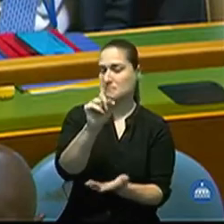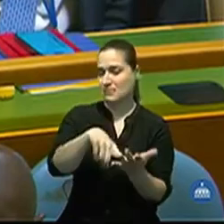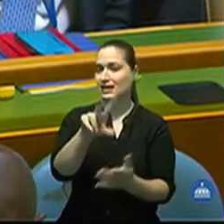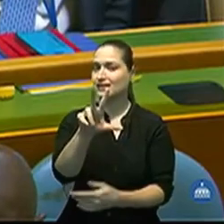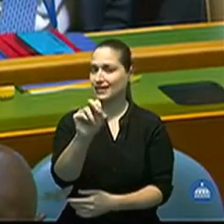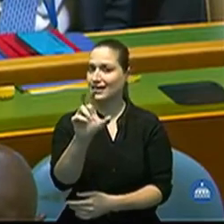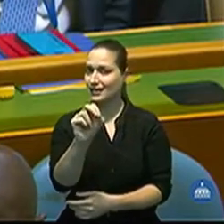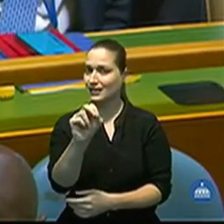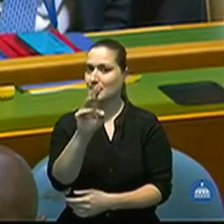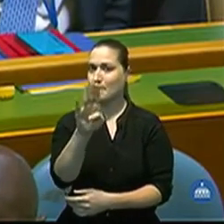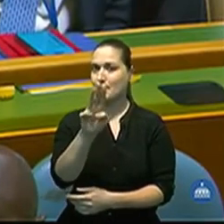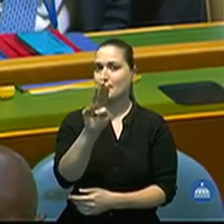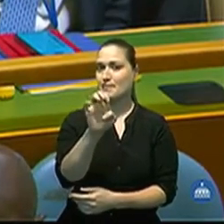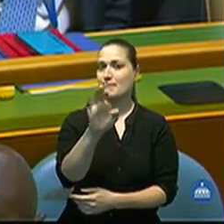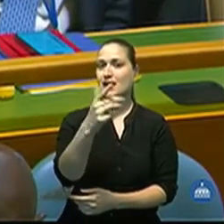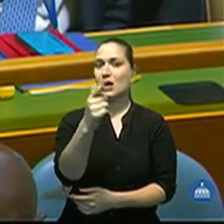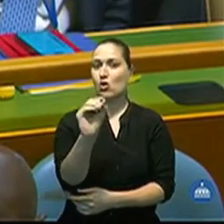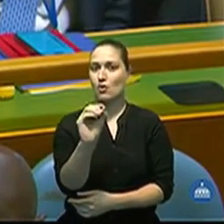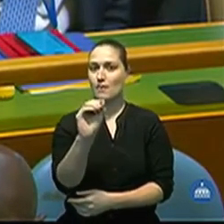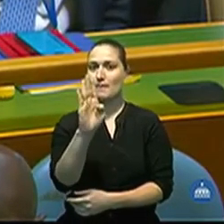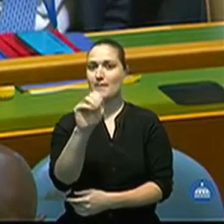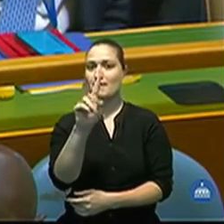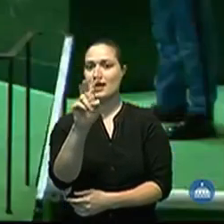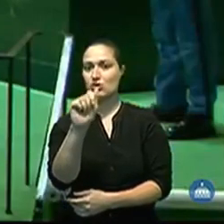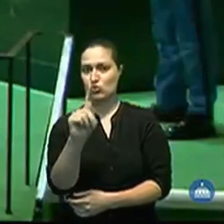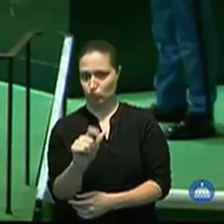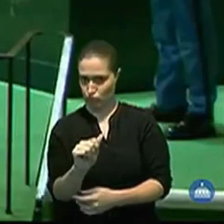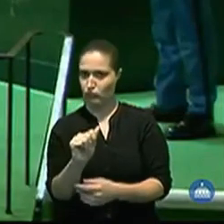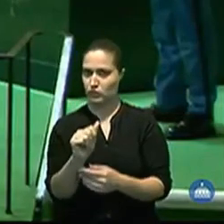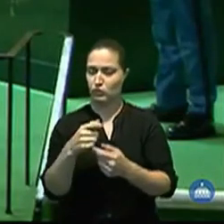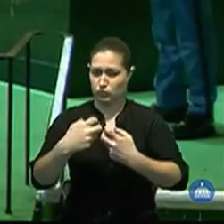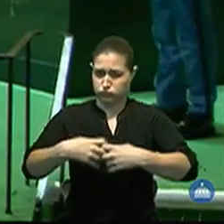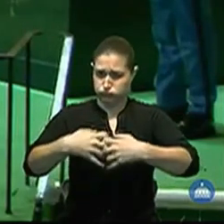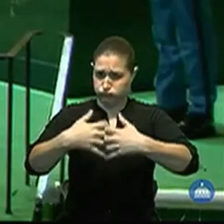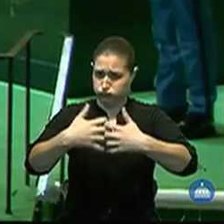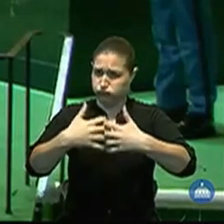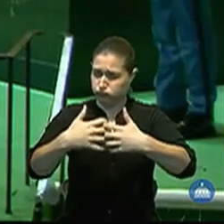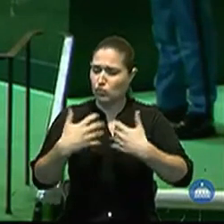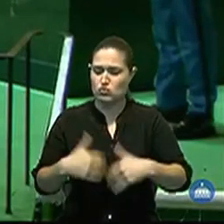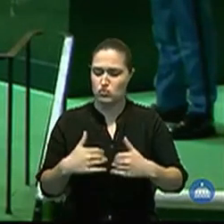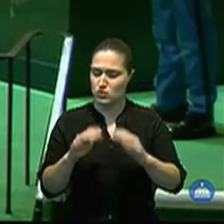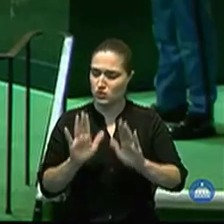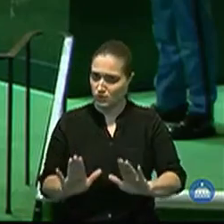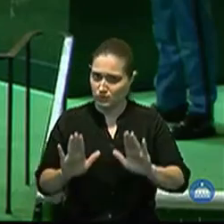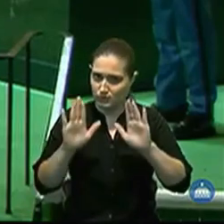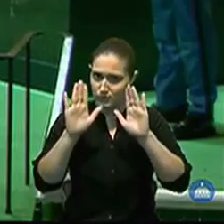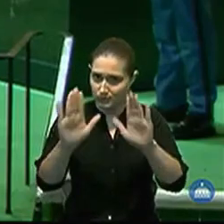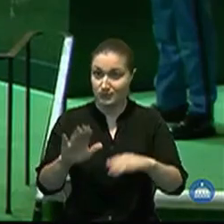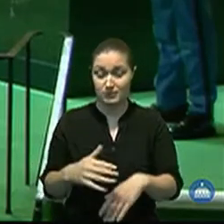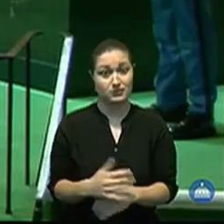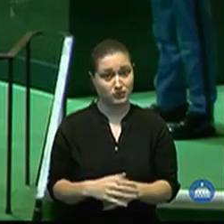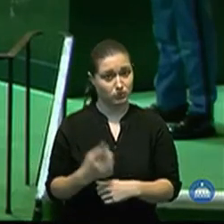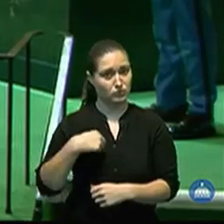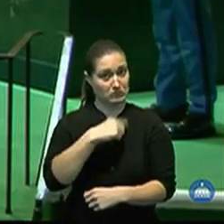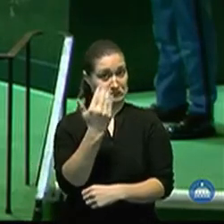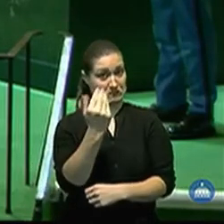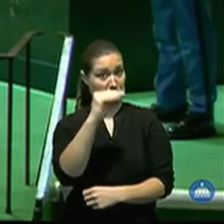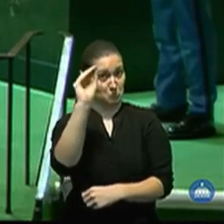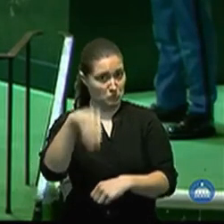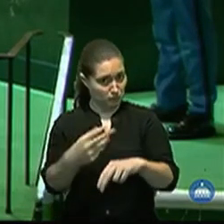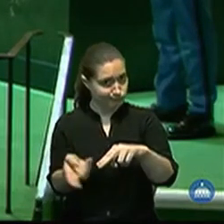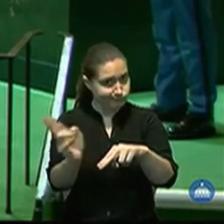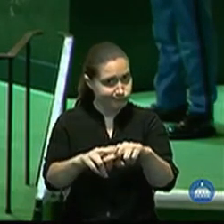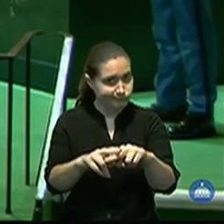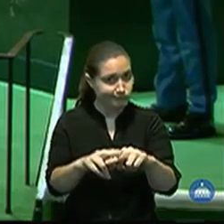del 2027, por primera vez contaremos con un excedente de generación superior al 15%, lo que garantizará